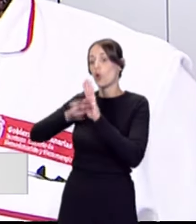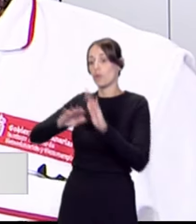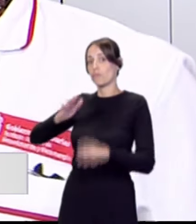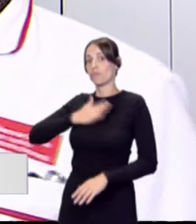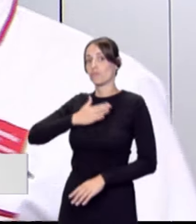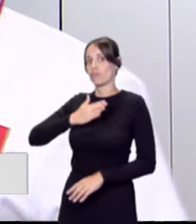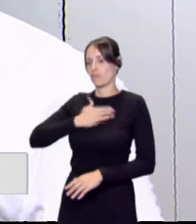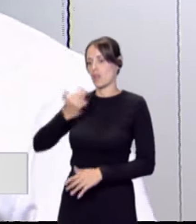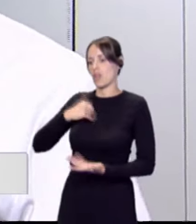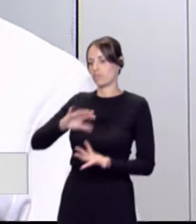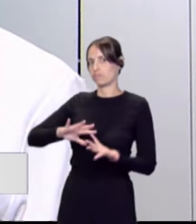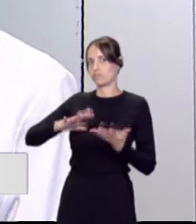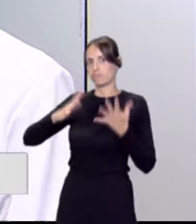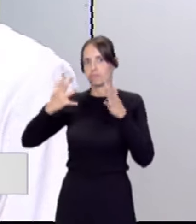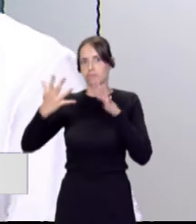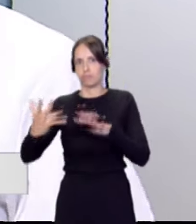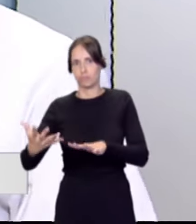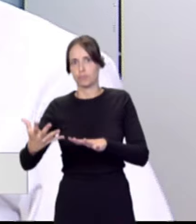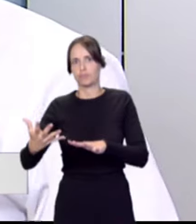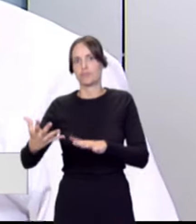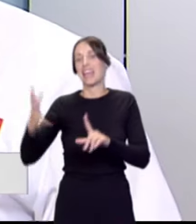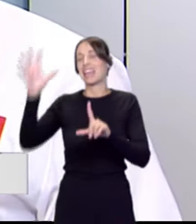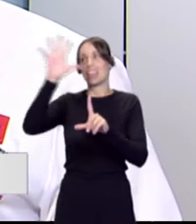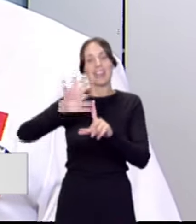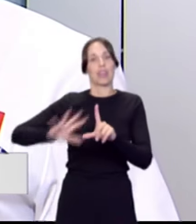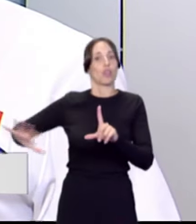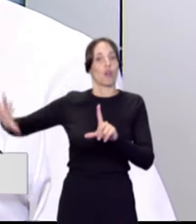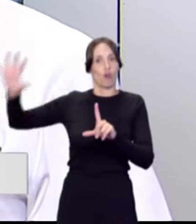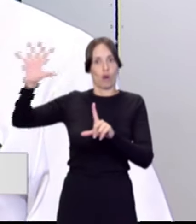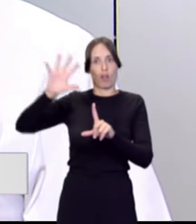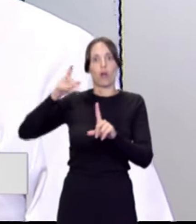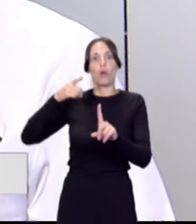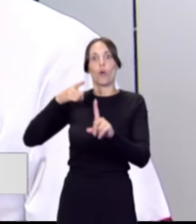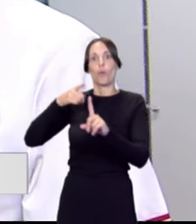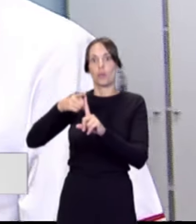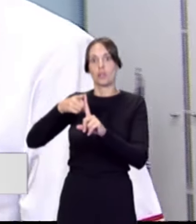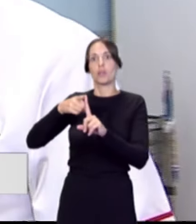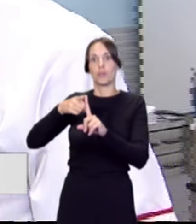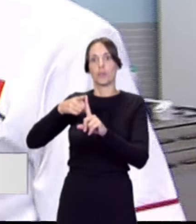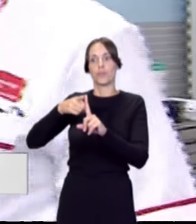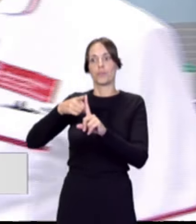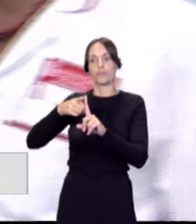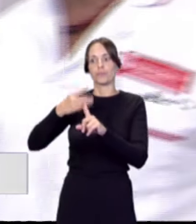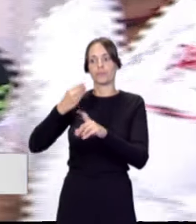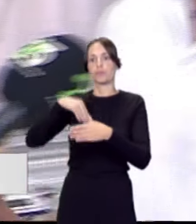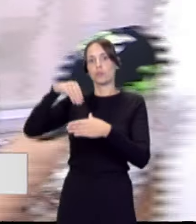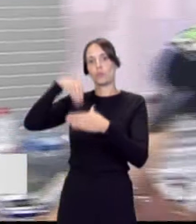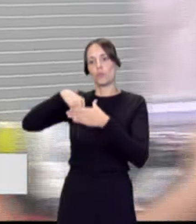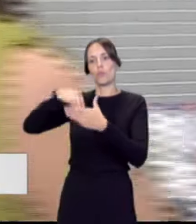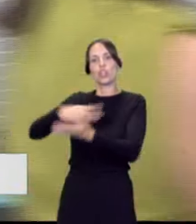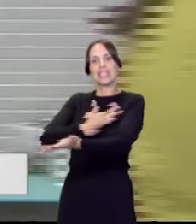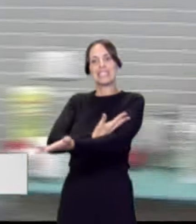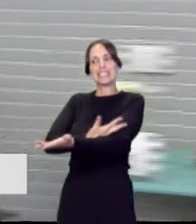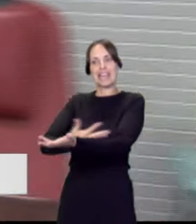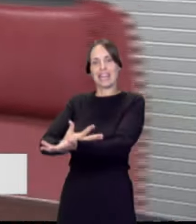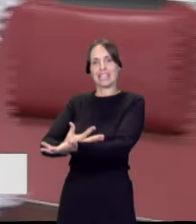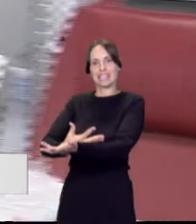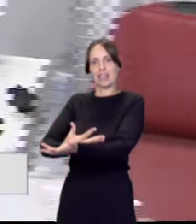implantando, se ha implantado a nivel nacional, y es para la autosuficiencia de ese componente sanguíneo